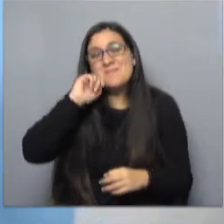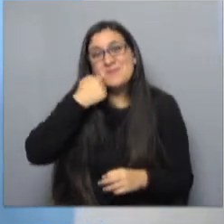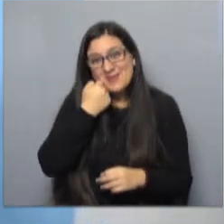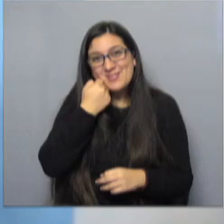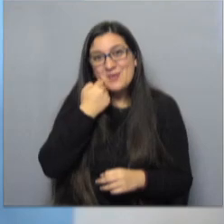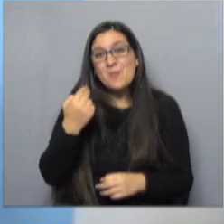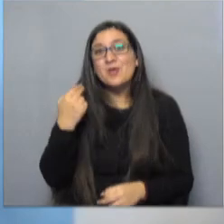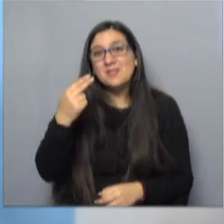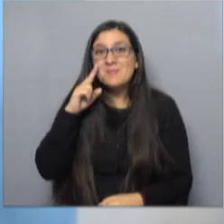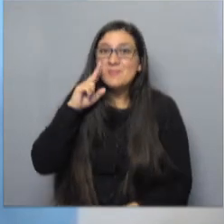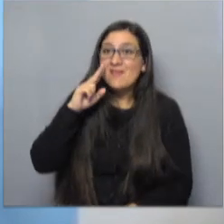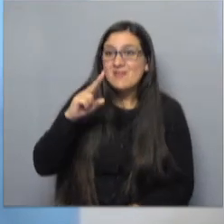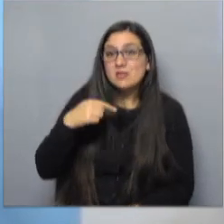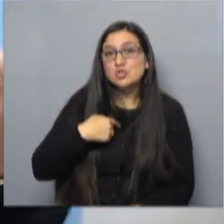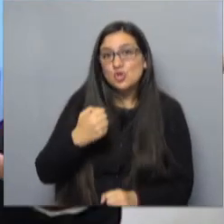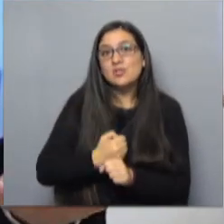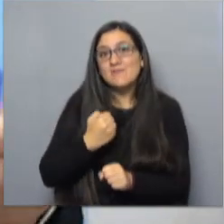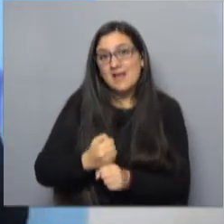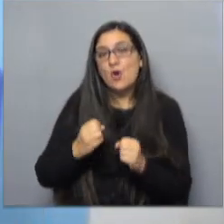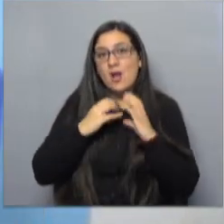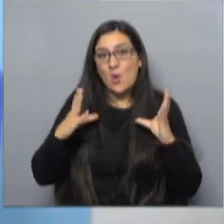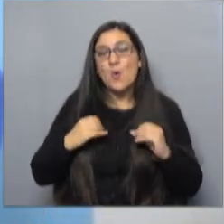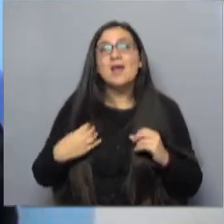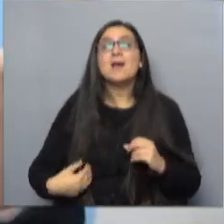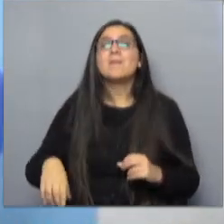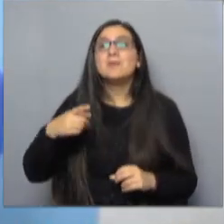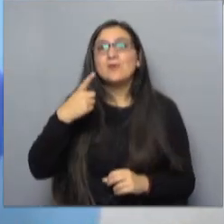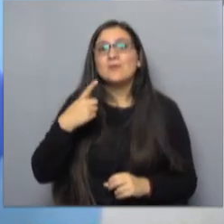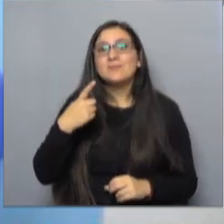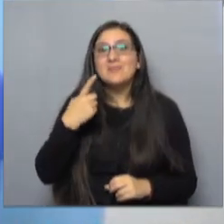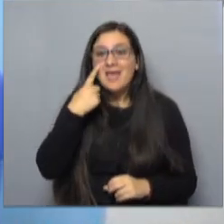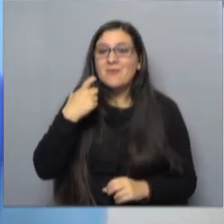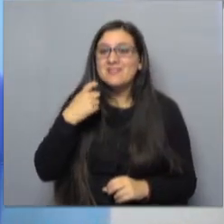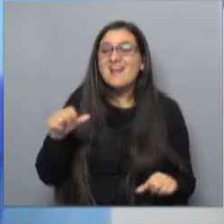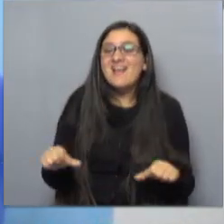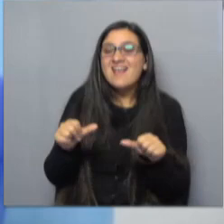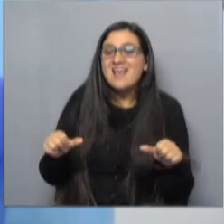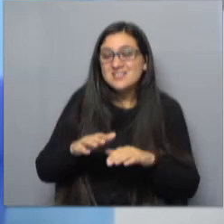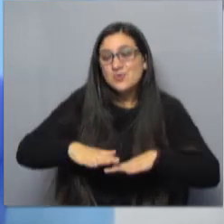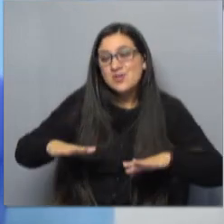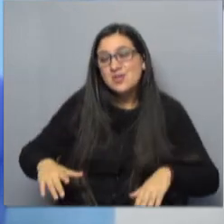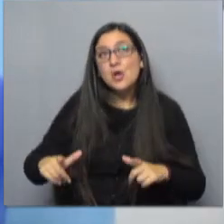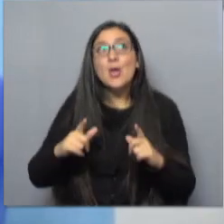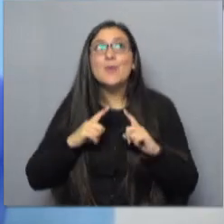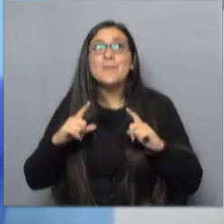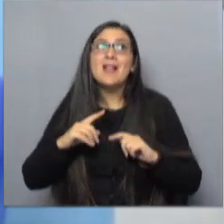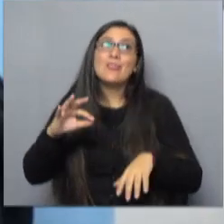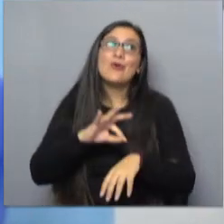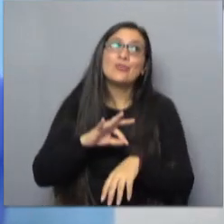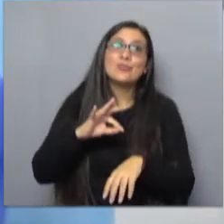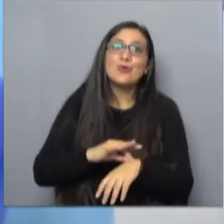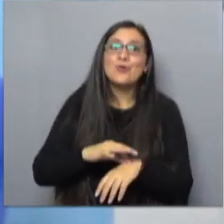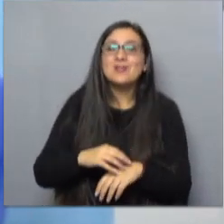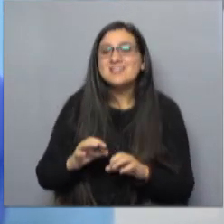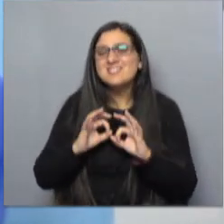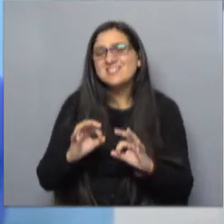ver, yo trabajo en la escuela, pero digo, te permite ver qué hace un niño fuera esperando al doctor, que vienen todos